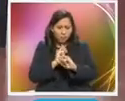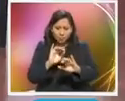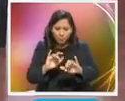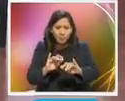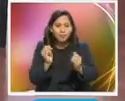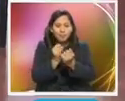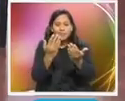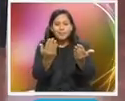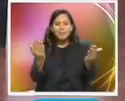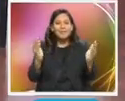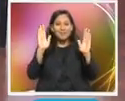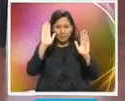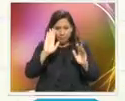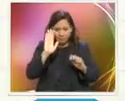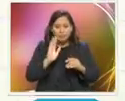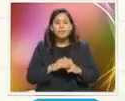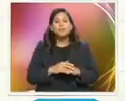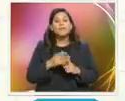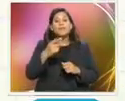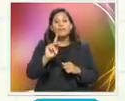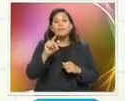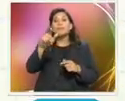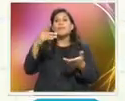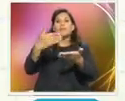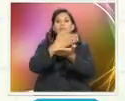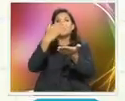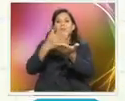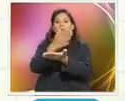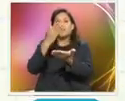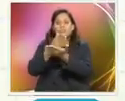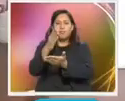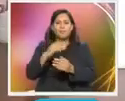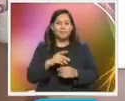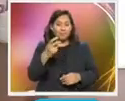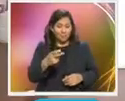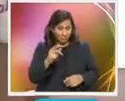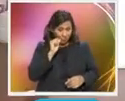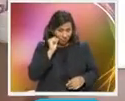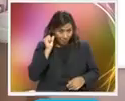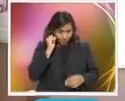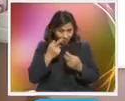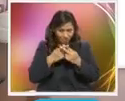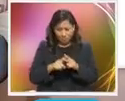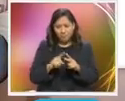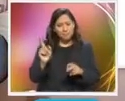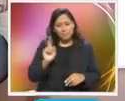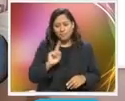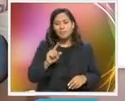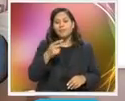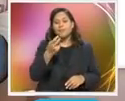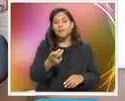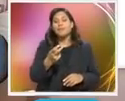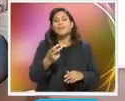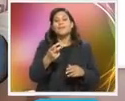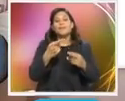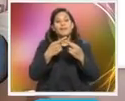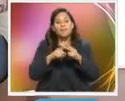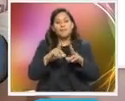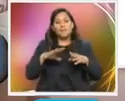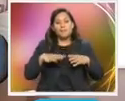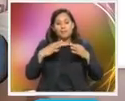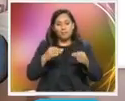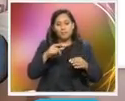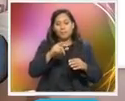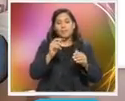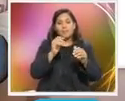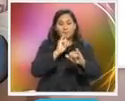Bueno, ahora te voy a decir una cosa, esto no es un paradigma que haya nacido ayer, ¿no? Es más, casi nació junto con el